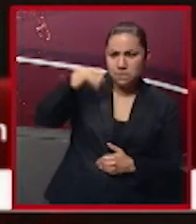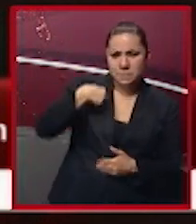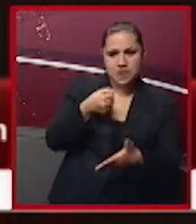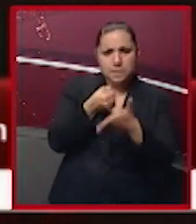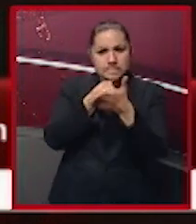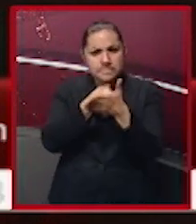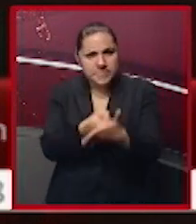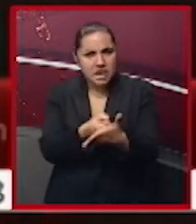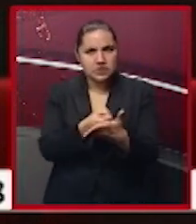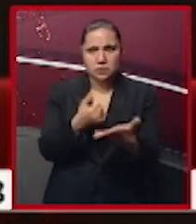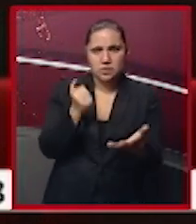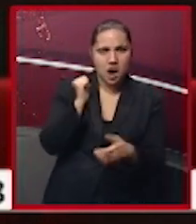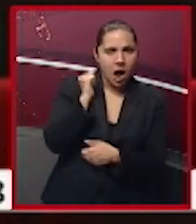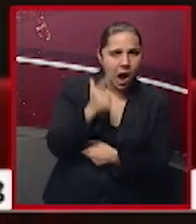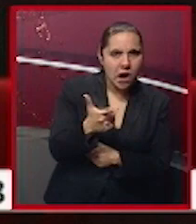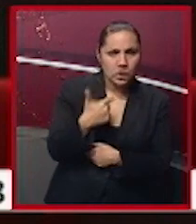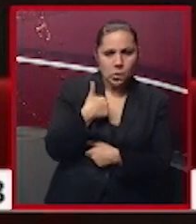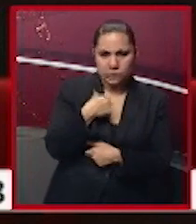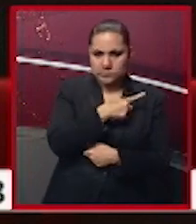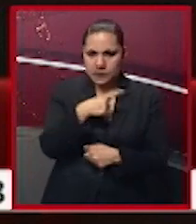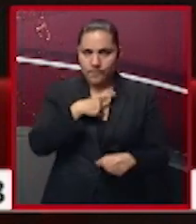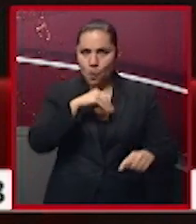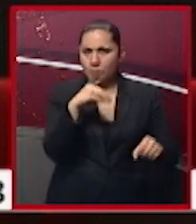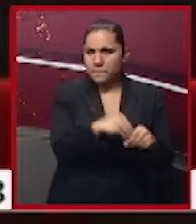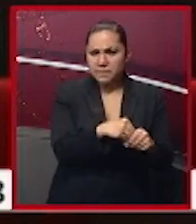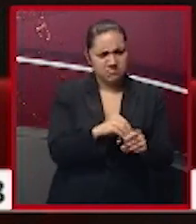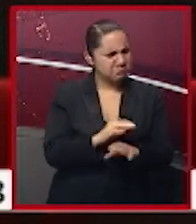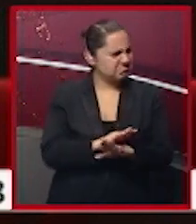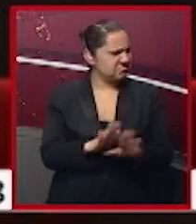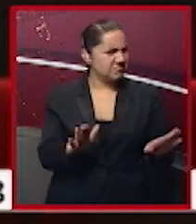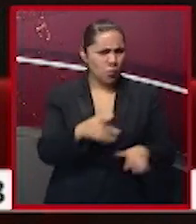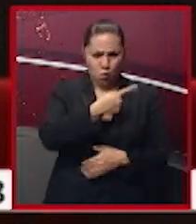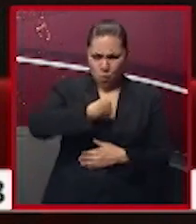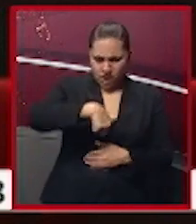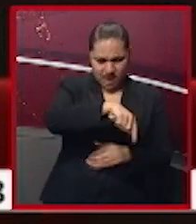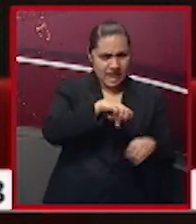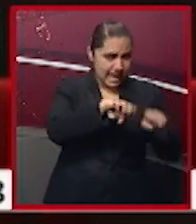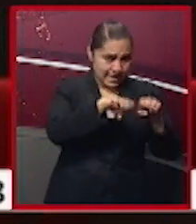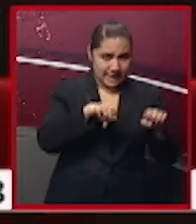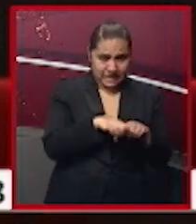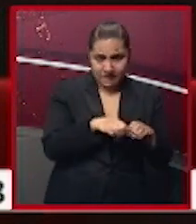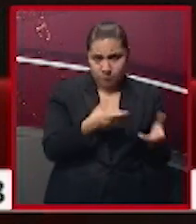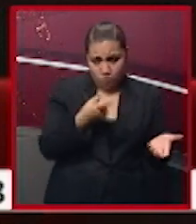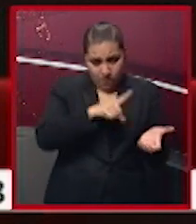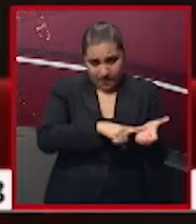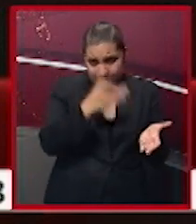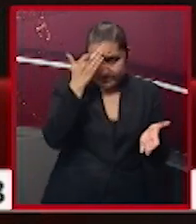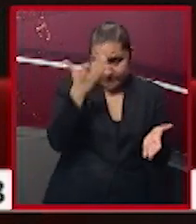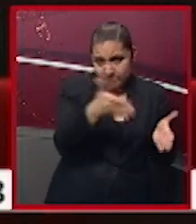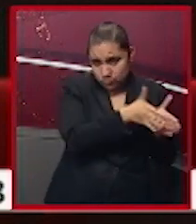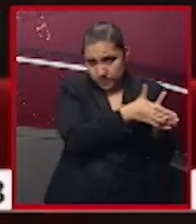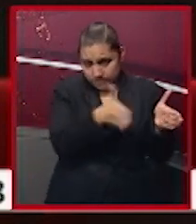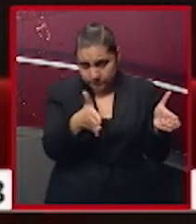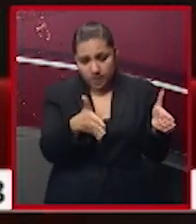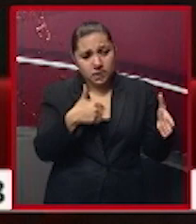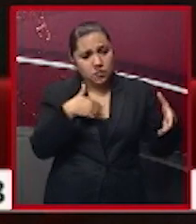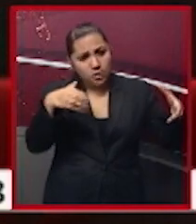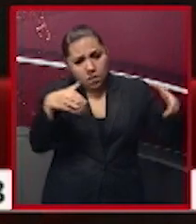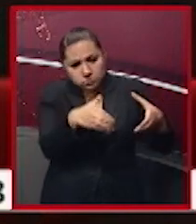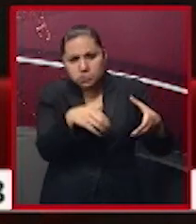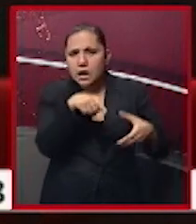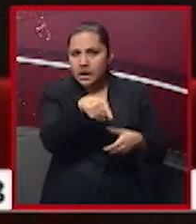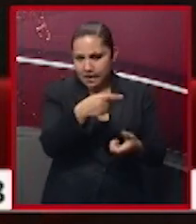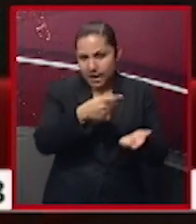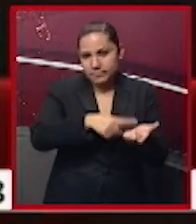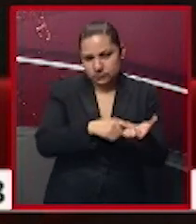Formé parte de este equipo para poder implementar, cuando el órgano interno de control mediante investigaciones detectó